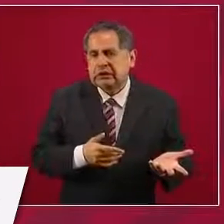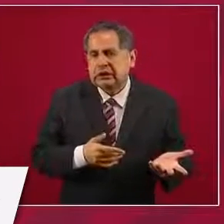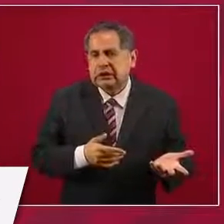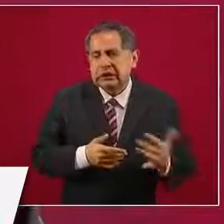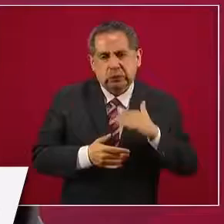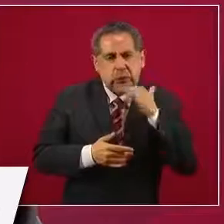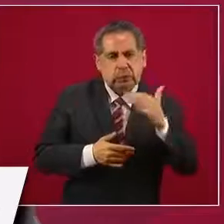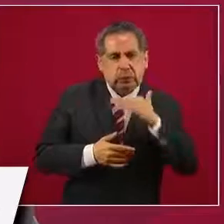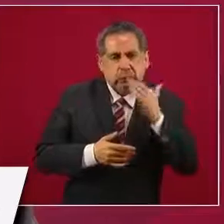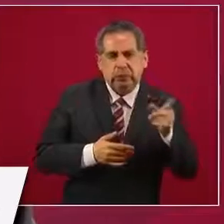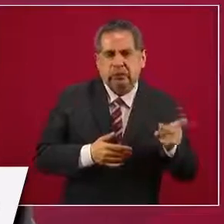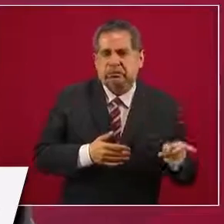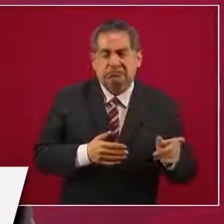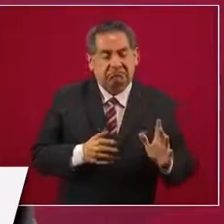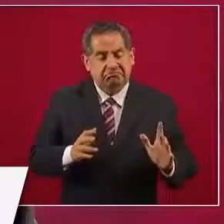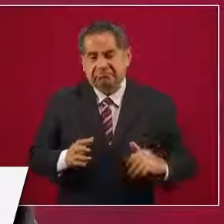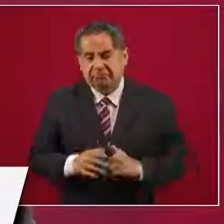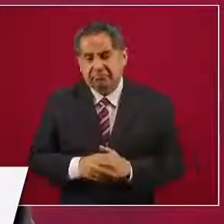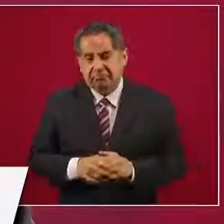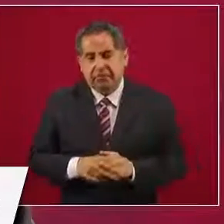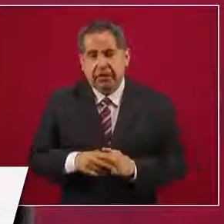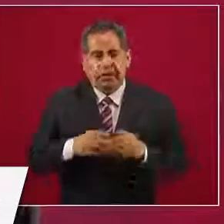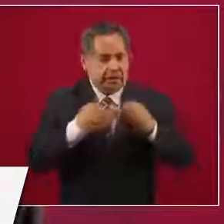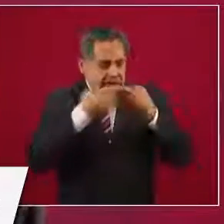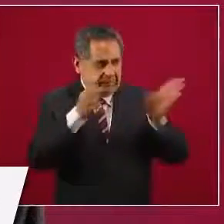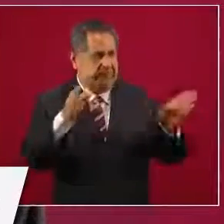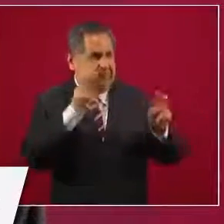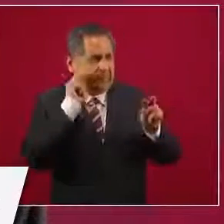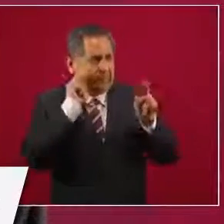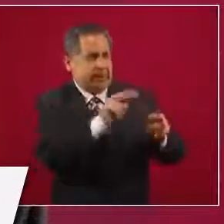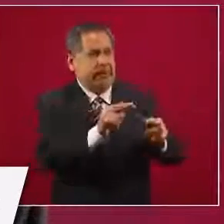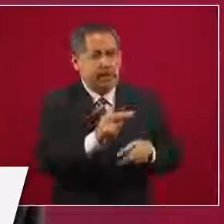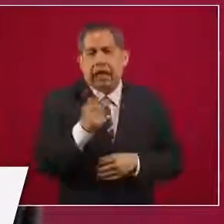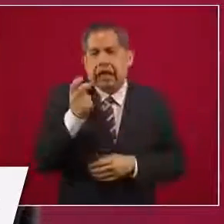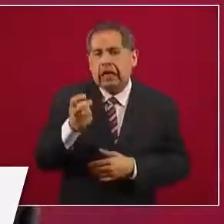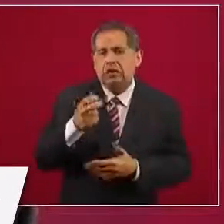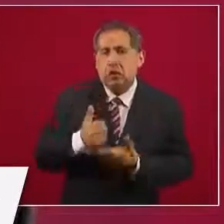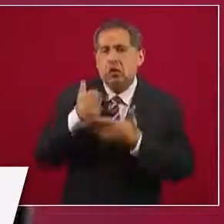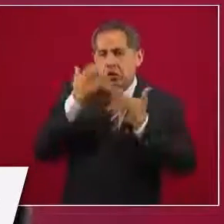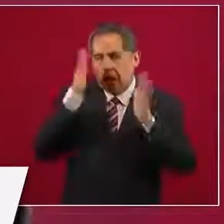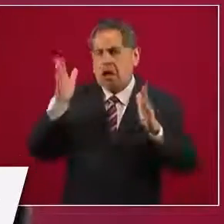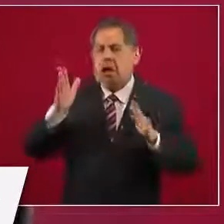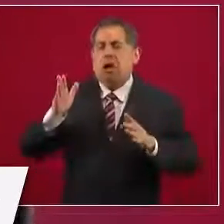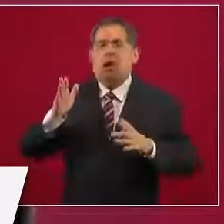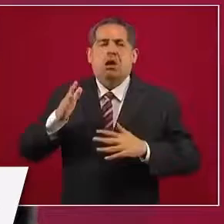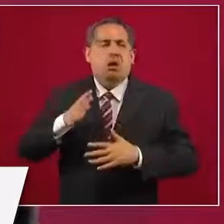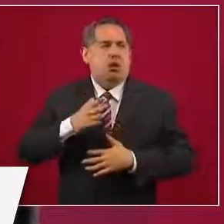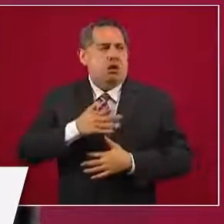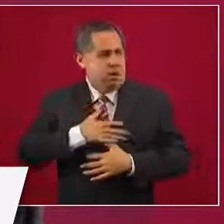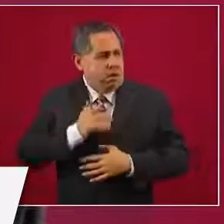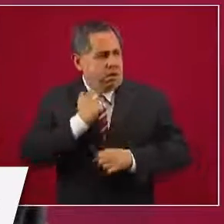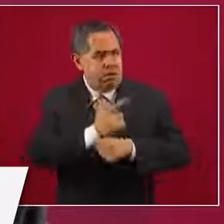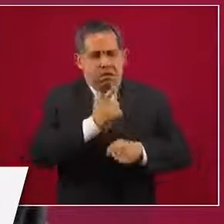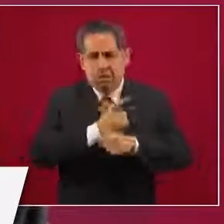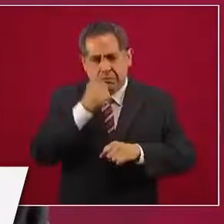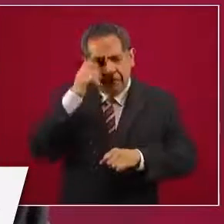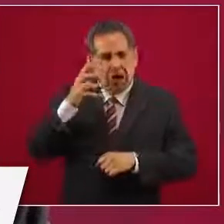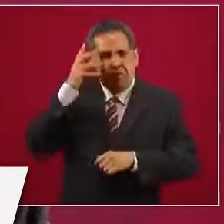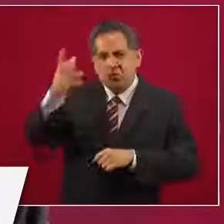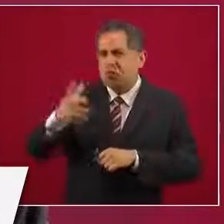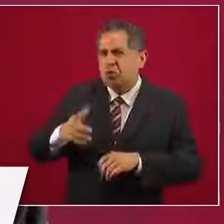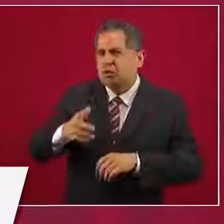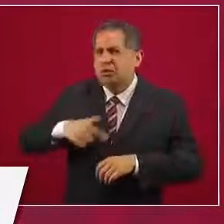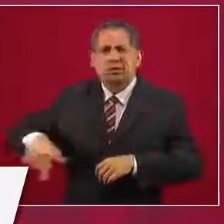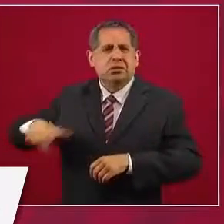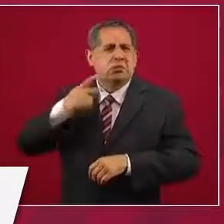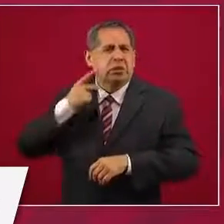la corrupción. Eso va a ayudar muchísimo a sanear, a purificar la